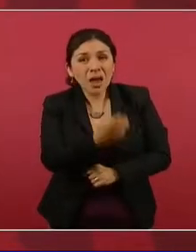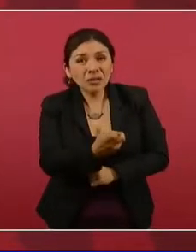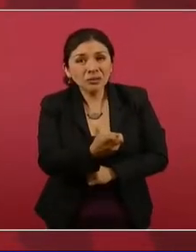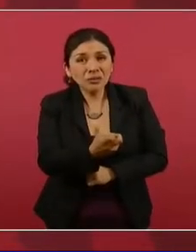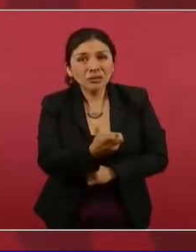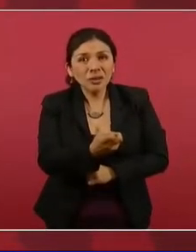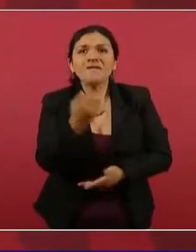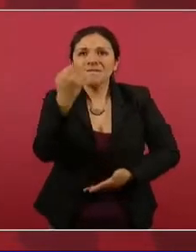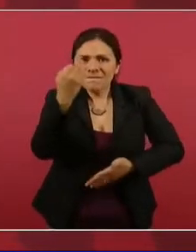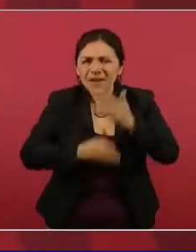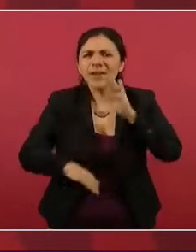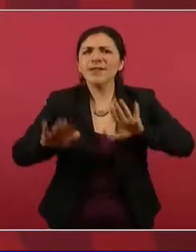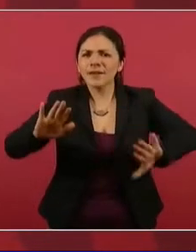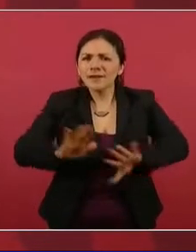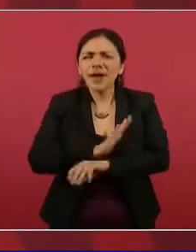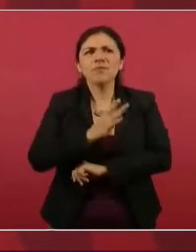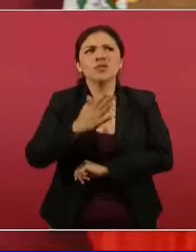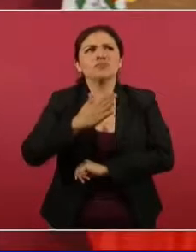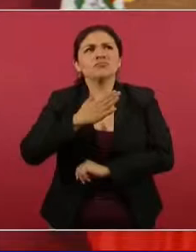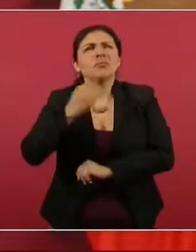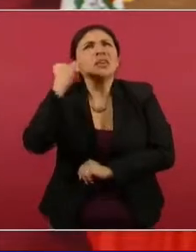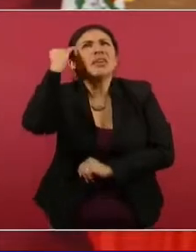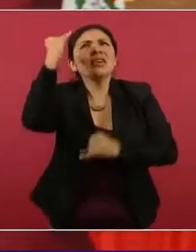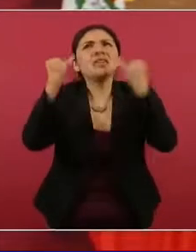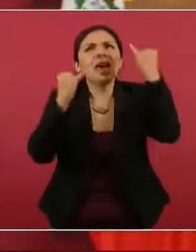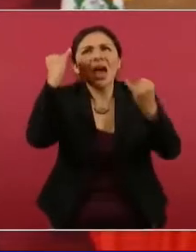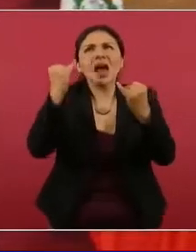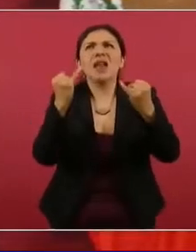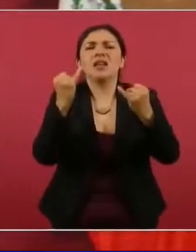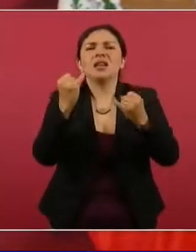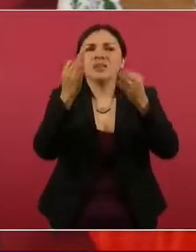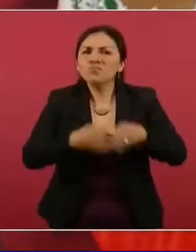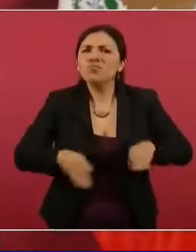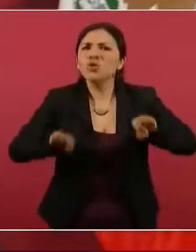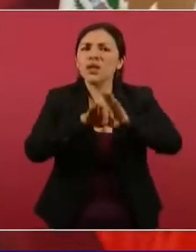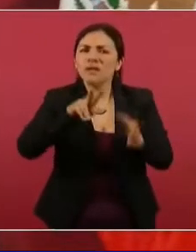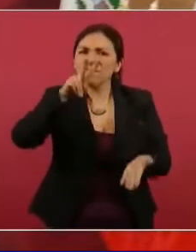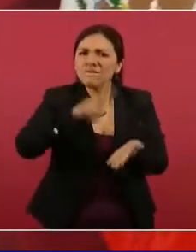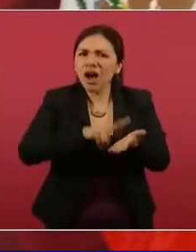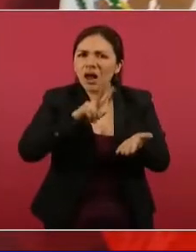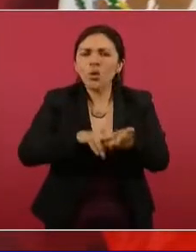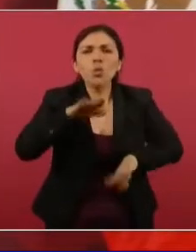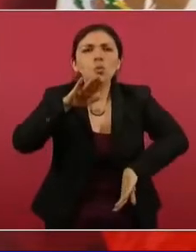y no ponemos por delante los ideales, los principios,